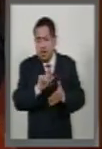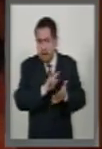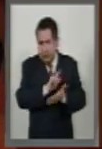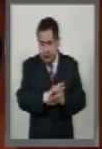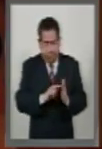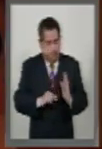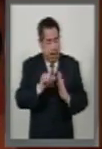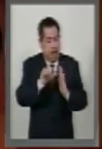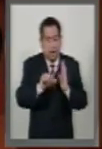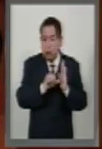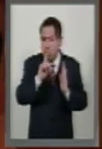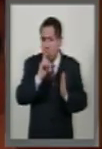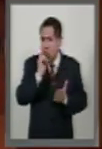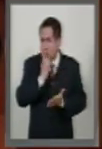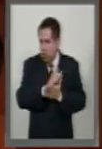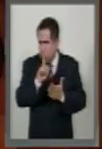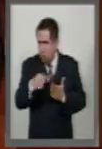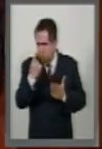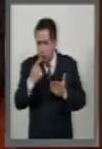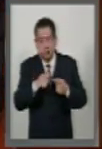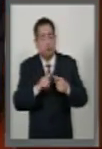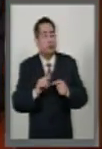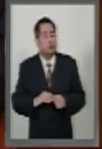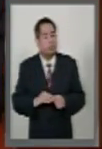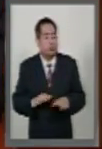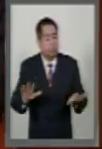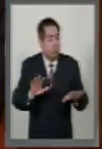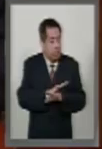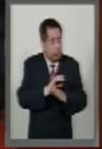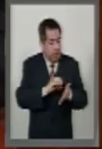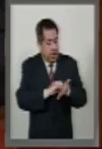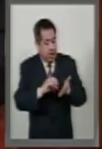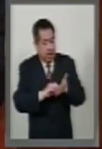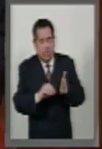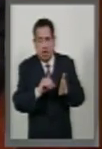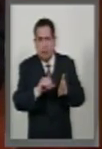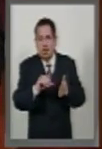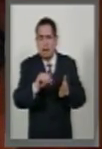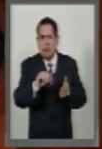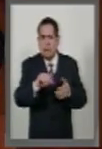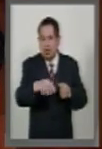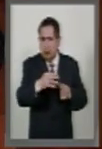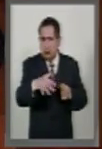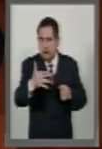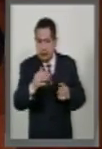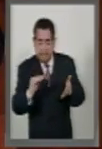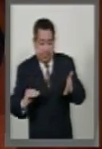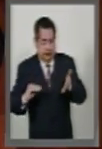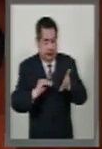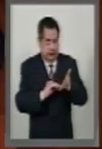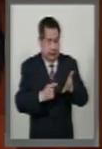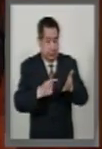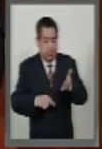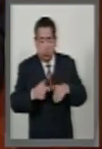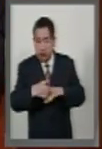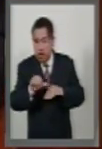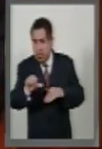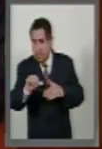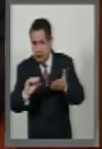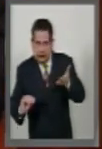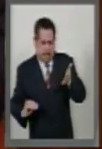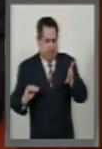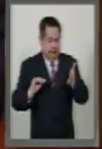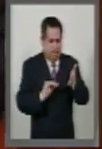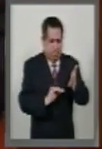Artículo único, se reforman las fracciones 14 y 15 y se adiciona una fracción 16